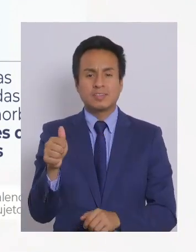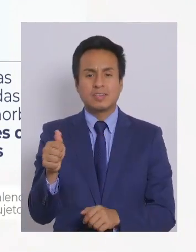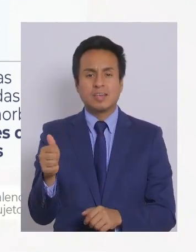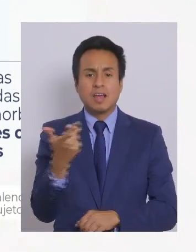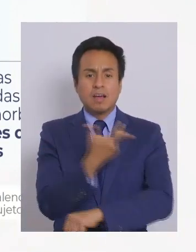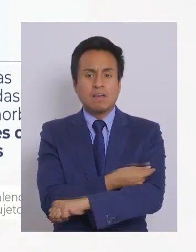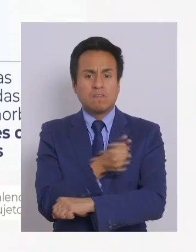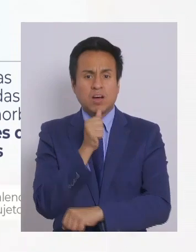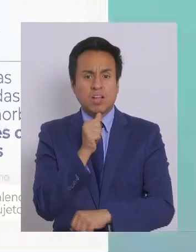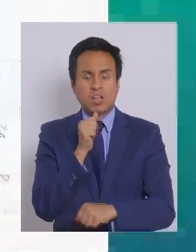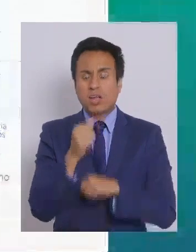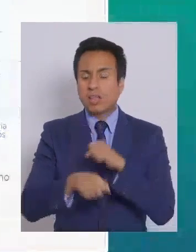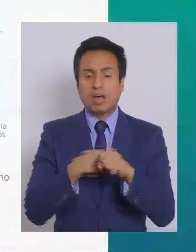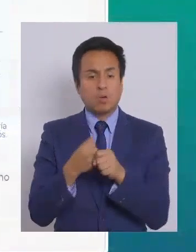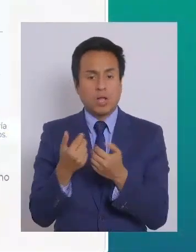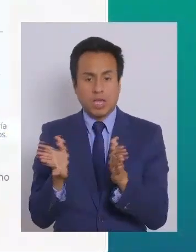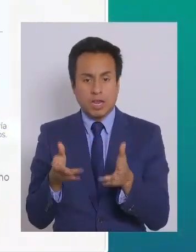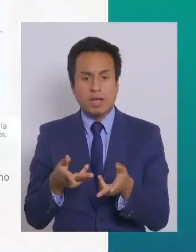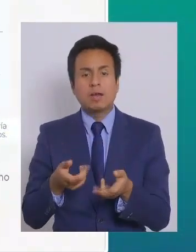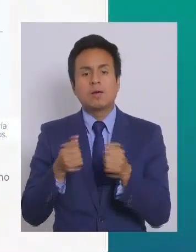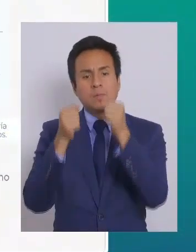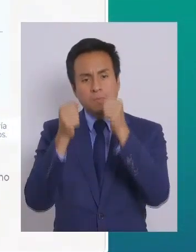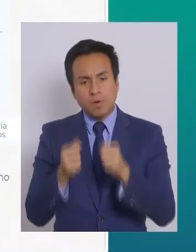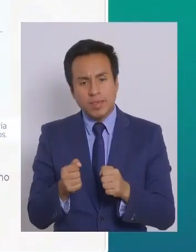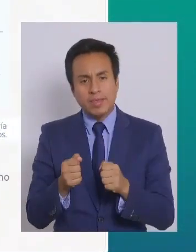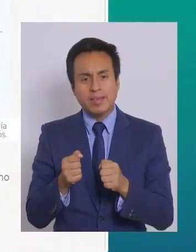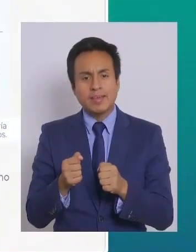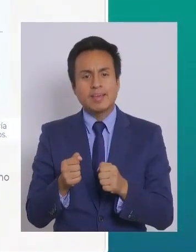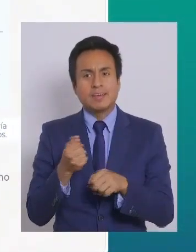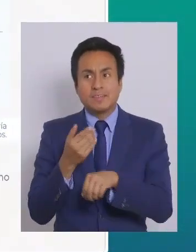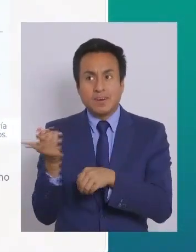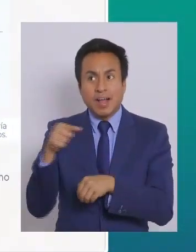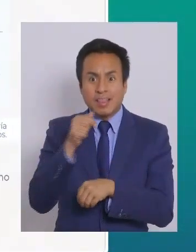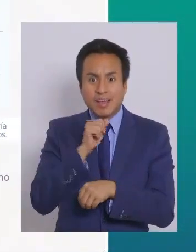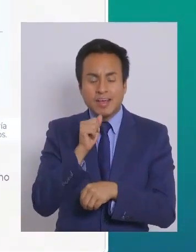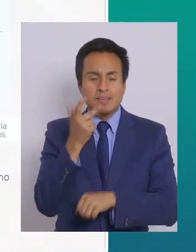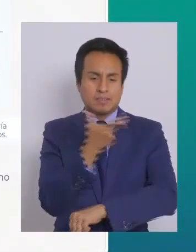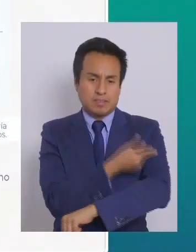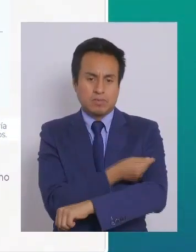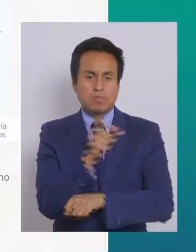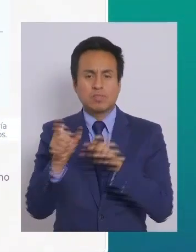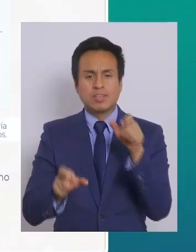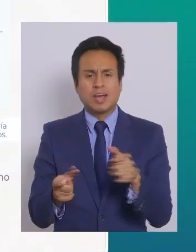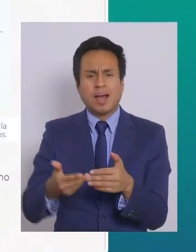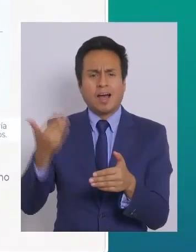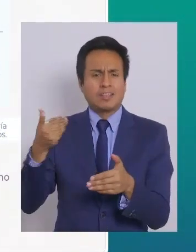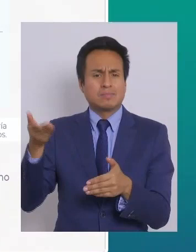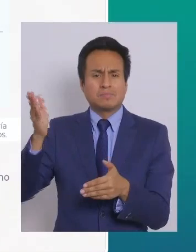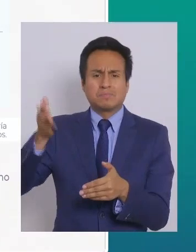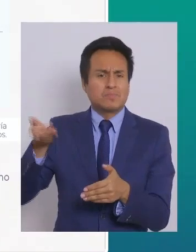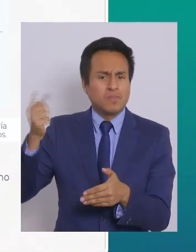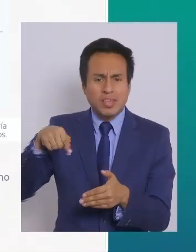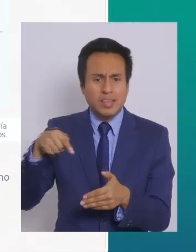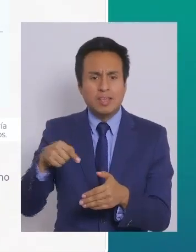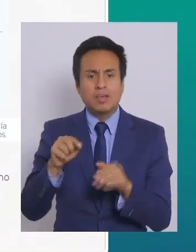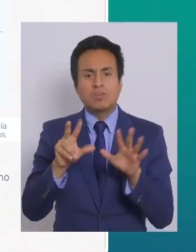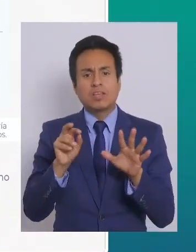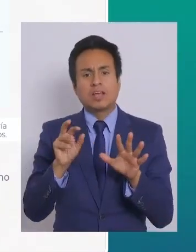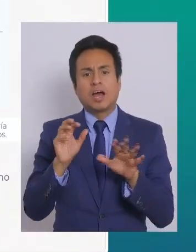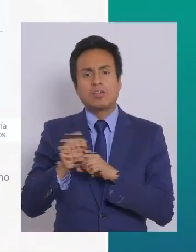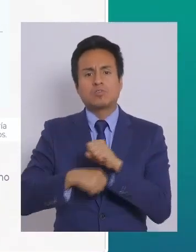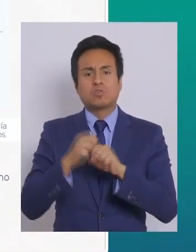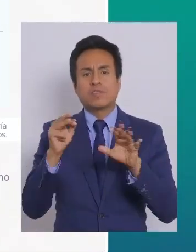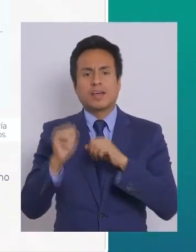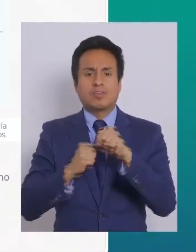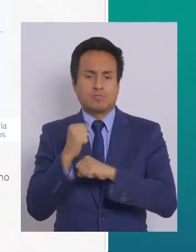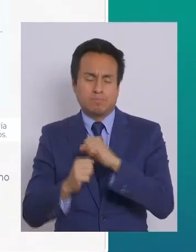de cualquier edad pueden concurrir a vacunarse todas las personas rezagadas mayores de 80 mayores de 90